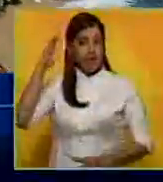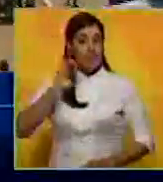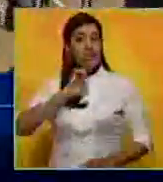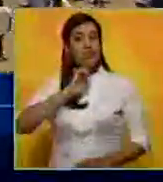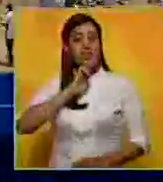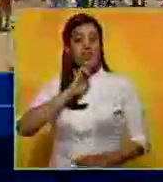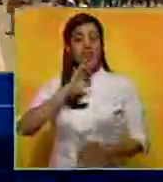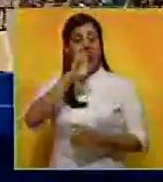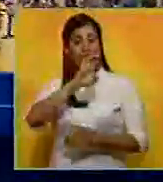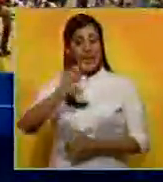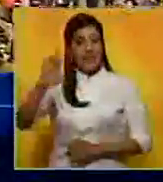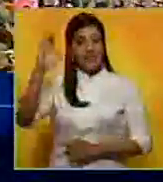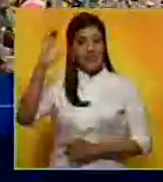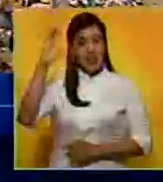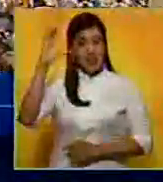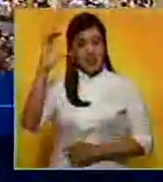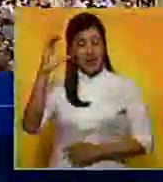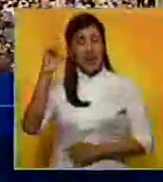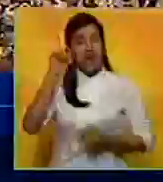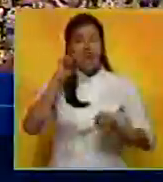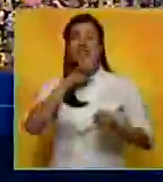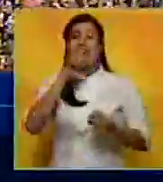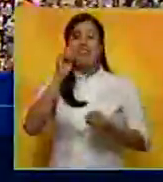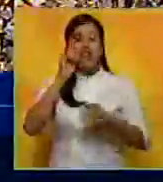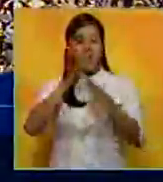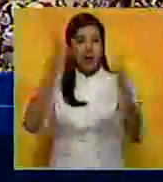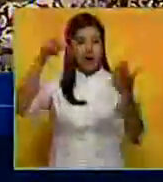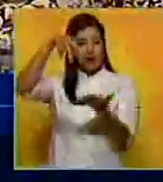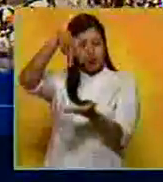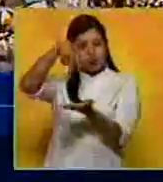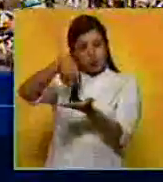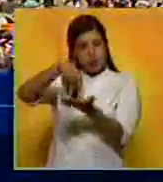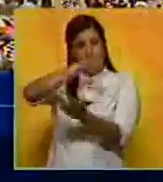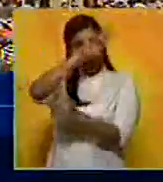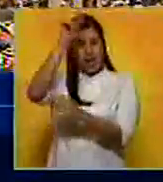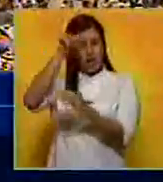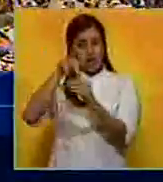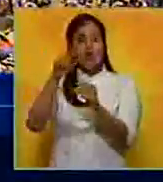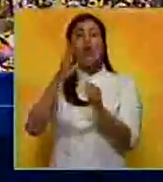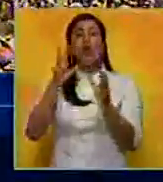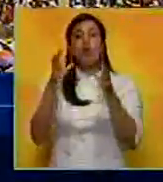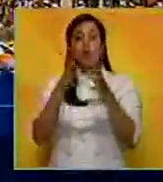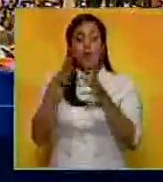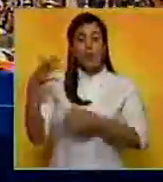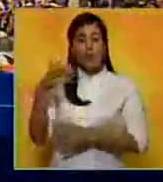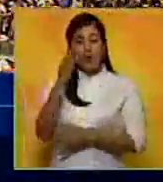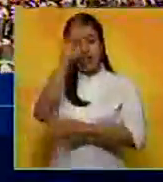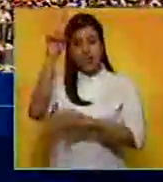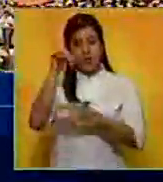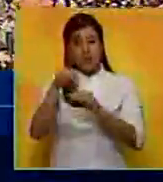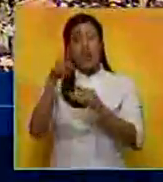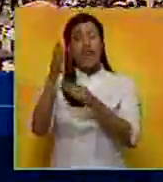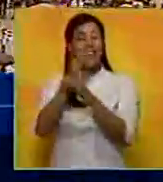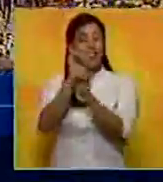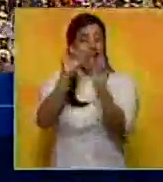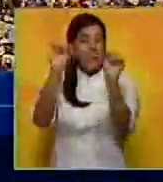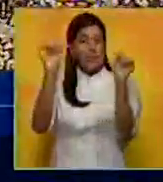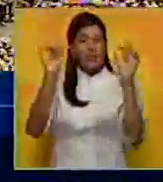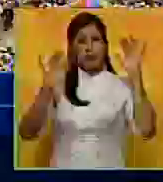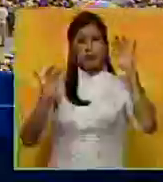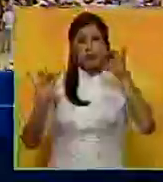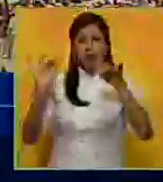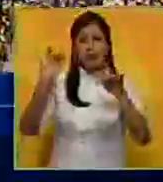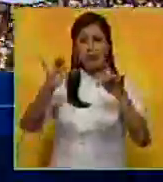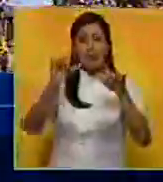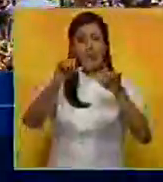Fajardo en el este de Caracas en el denominado gran plantón nacional según la mesa de la unidad democrática desde temprano han llegado